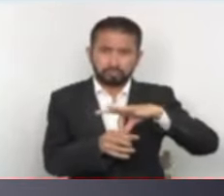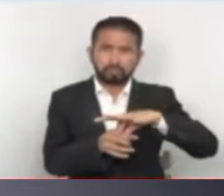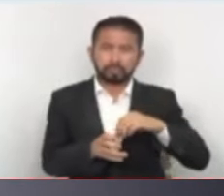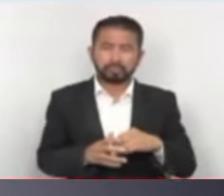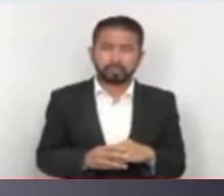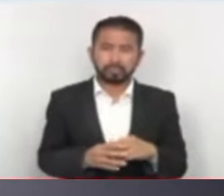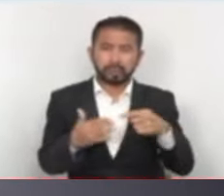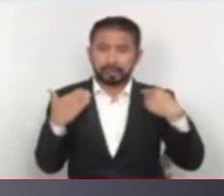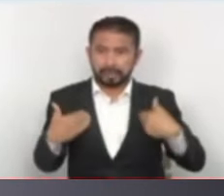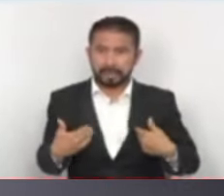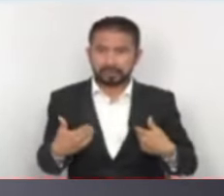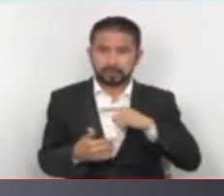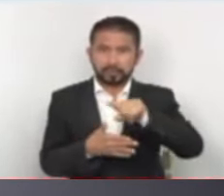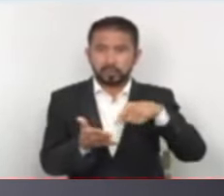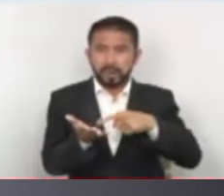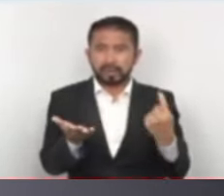derecho ciudadano.